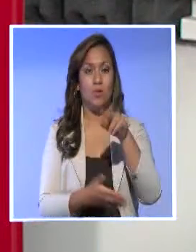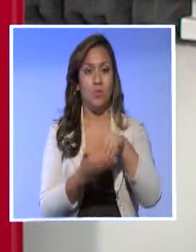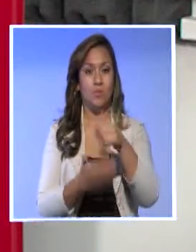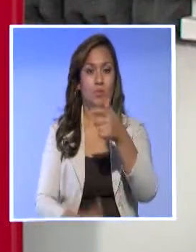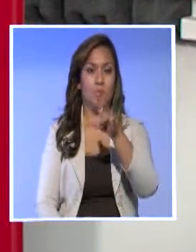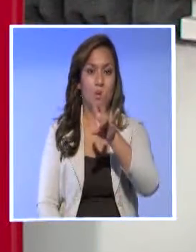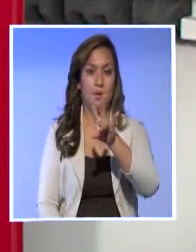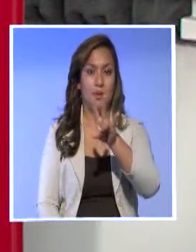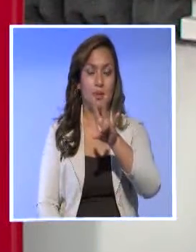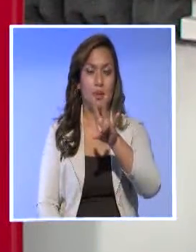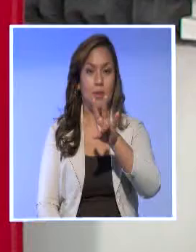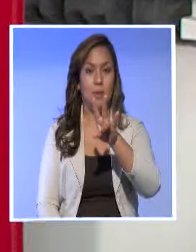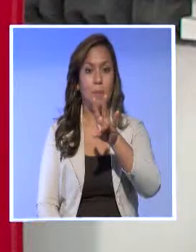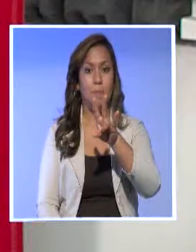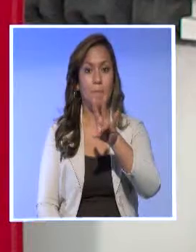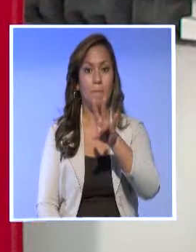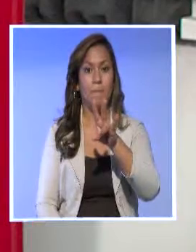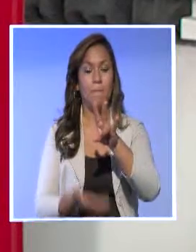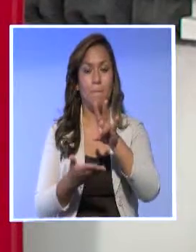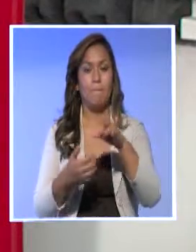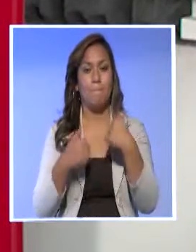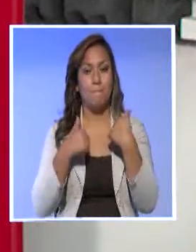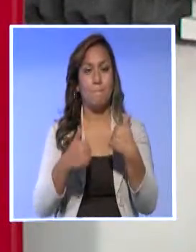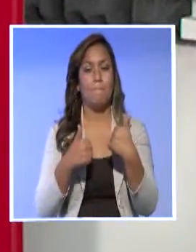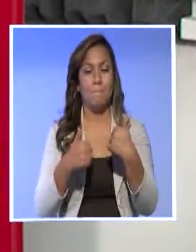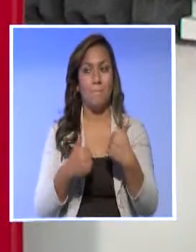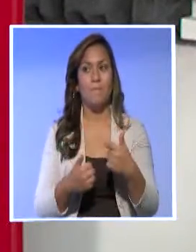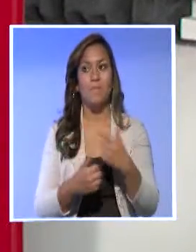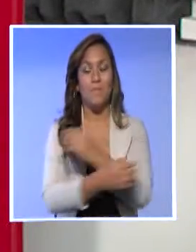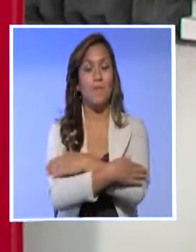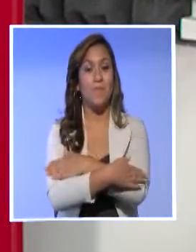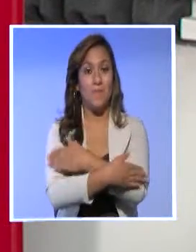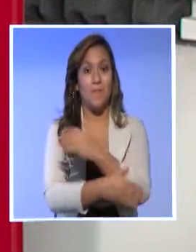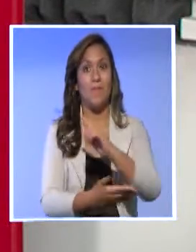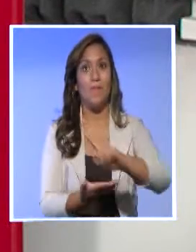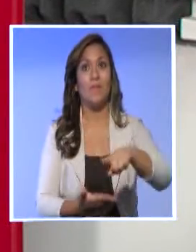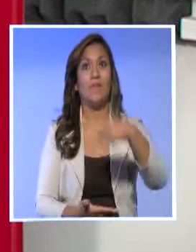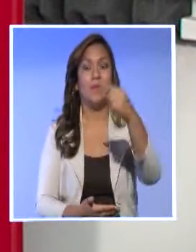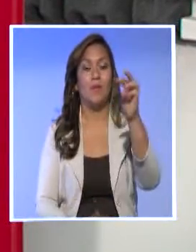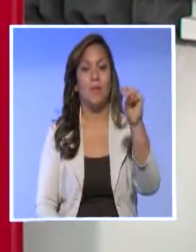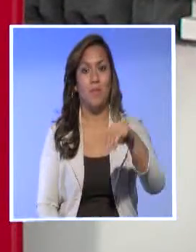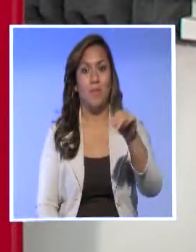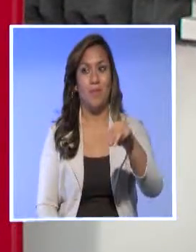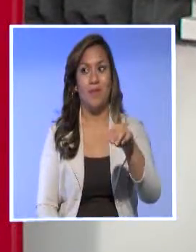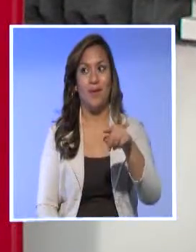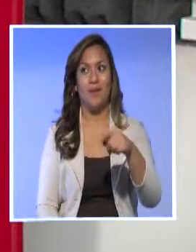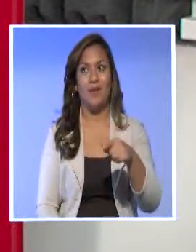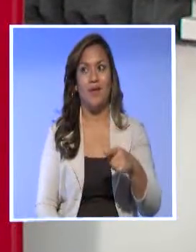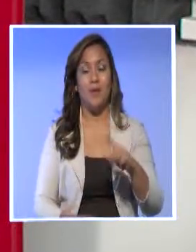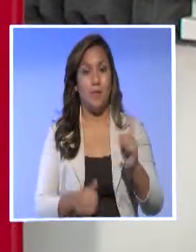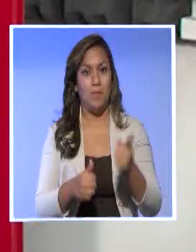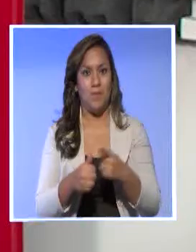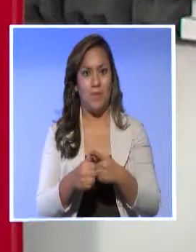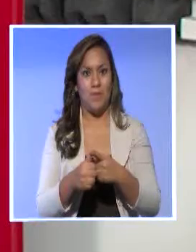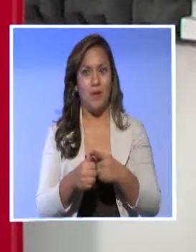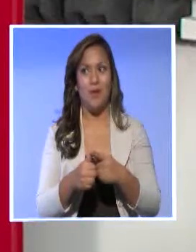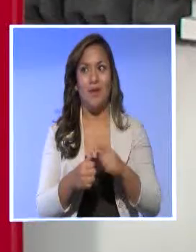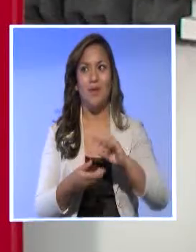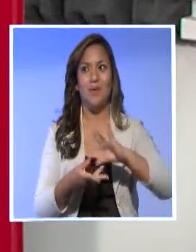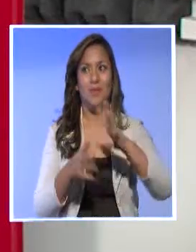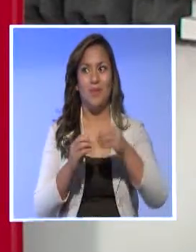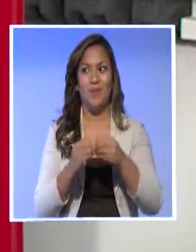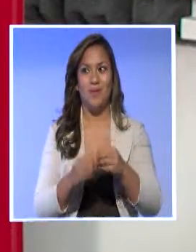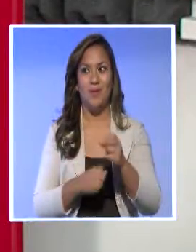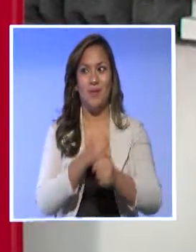como se merece así que un abrazo fuerte y nos vemos el próximo martes que será nuestro primer programa del año